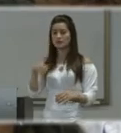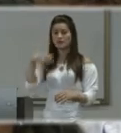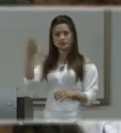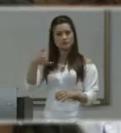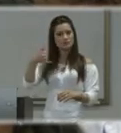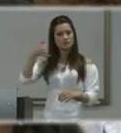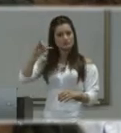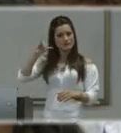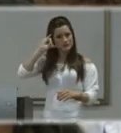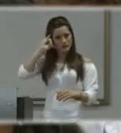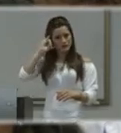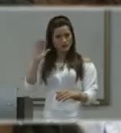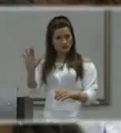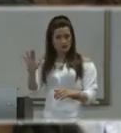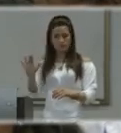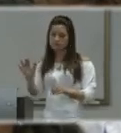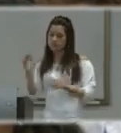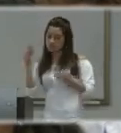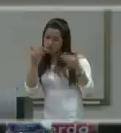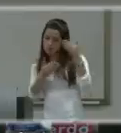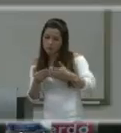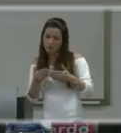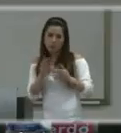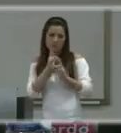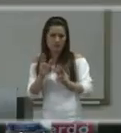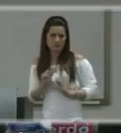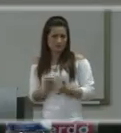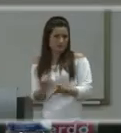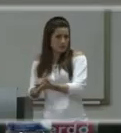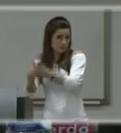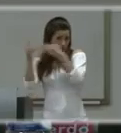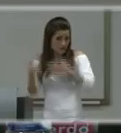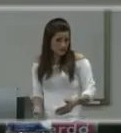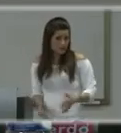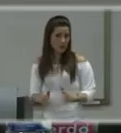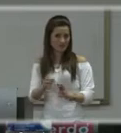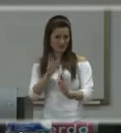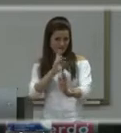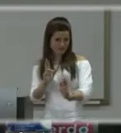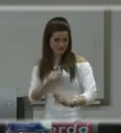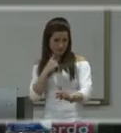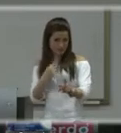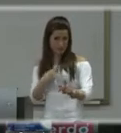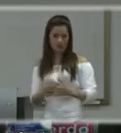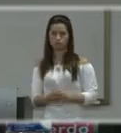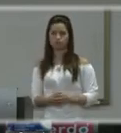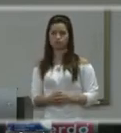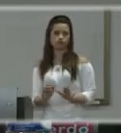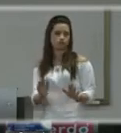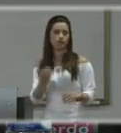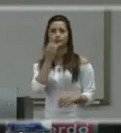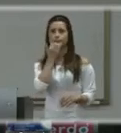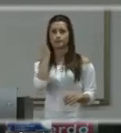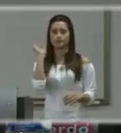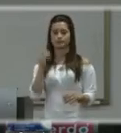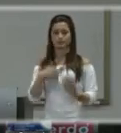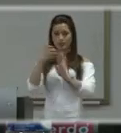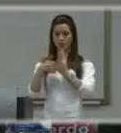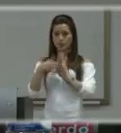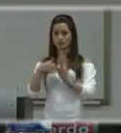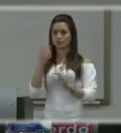forense, pues el resultado va a seguir siendo el mismo. Pues claro, porque digamos, si yo, por ejemplo, tengo un diagnóstico